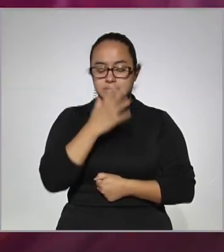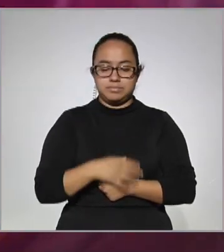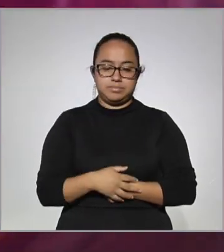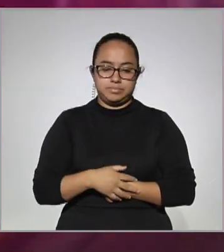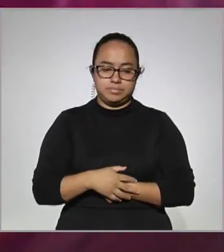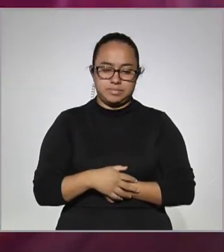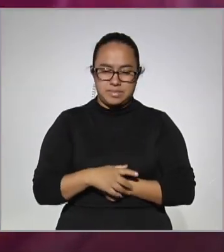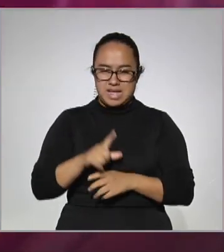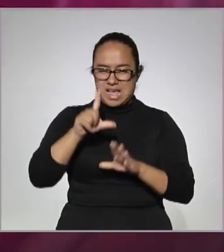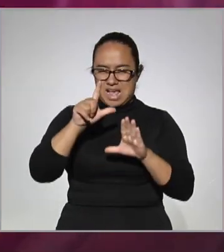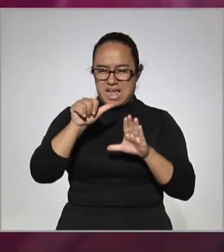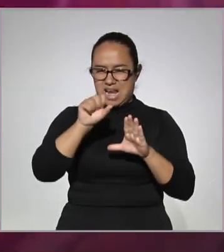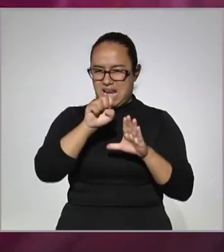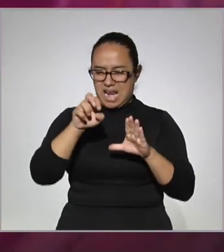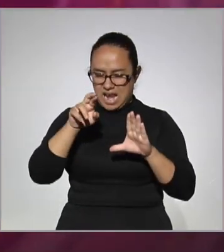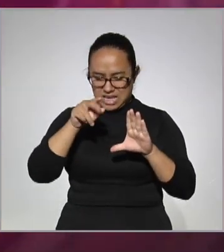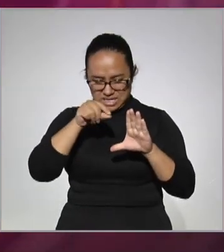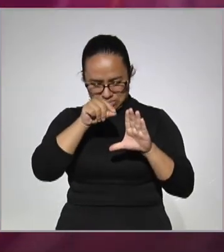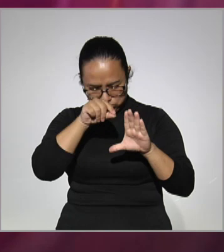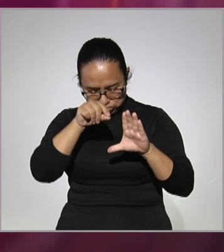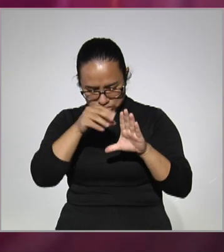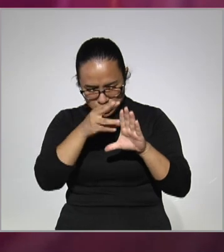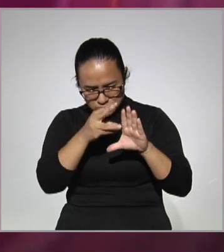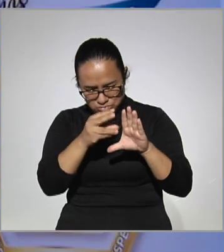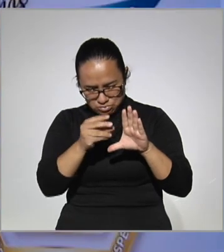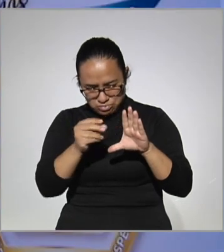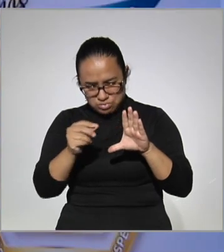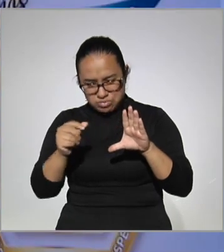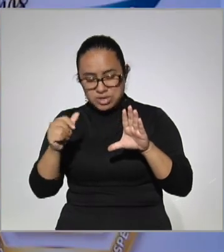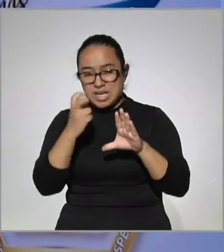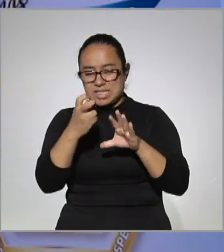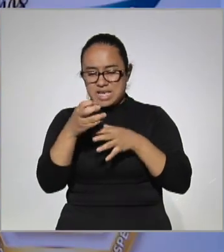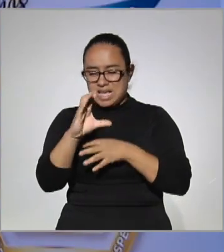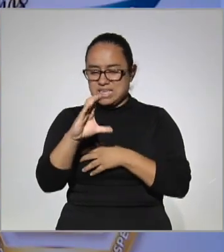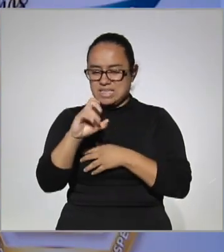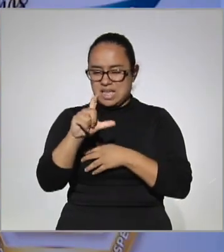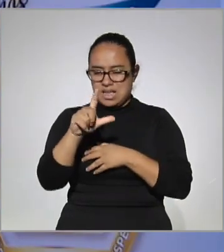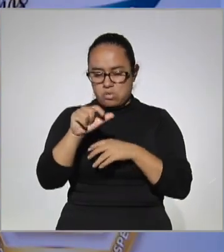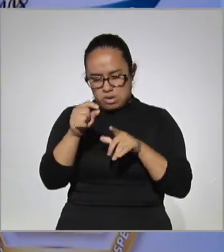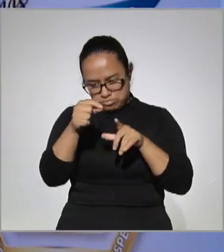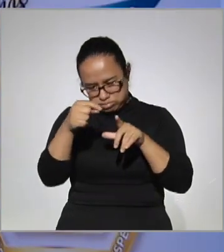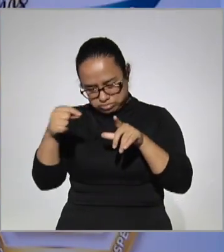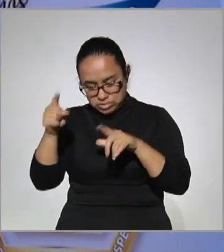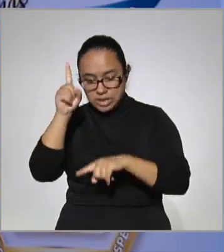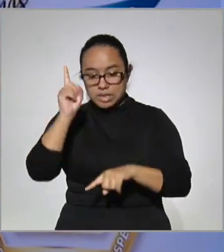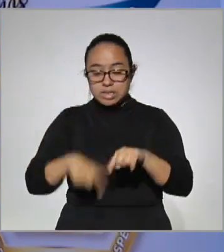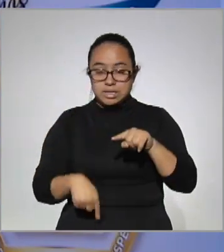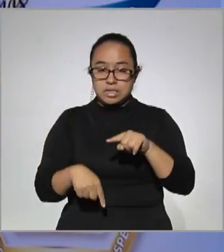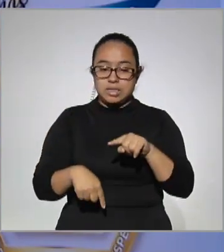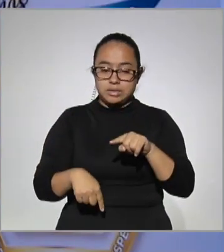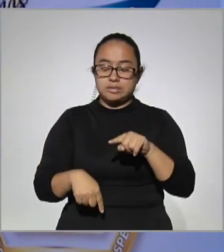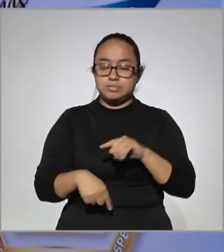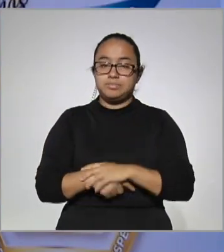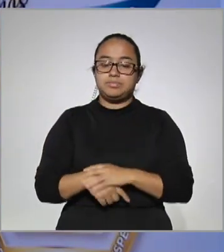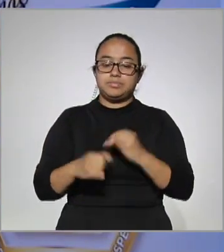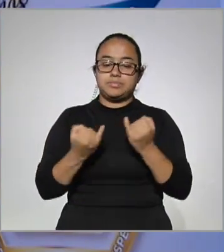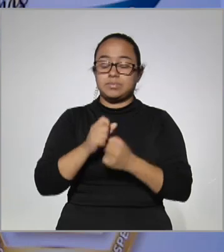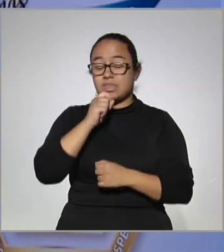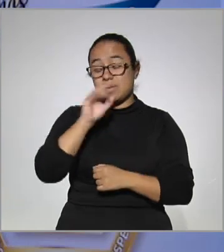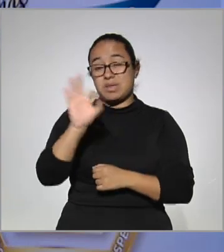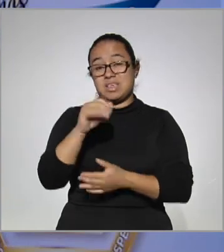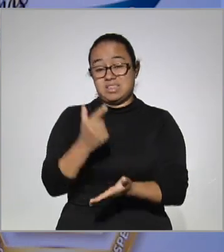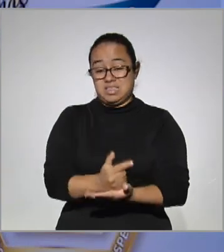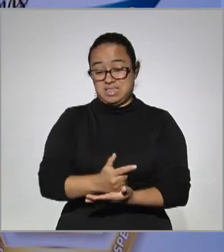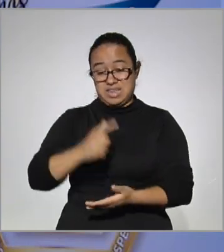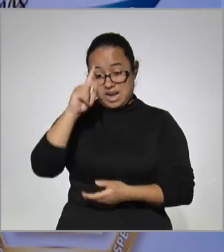el rayo láser como tal difumina, por decirlo de alguna manera, las células, las elimina también. Y en estadios más avanzados